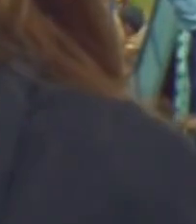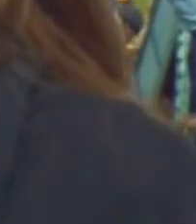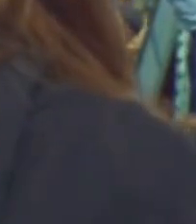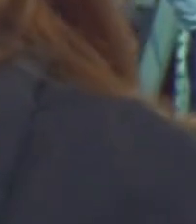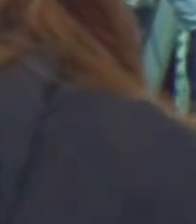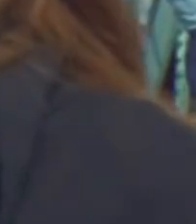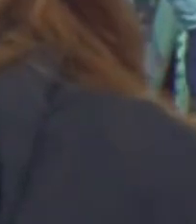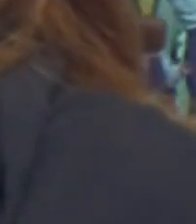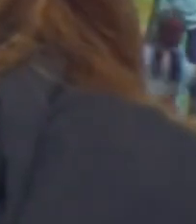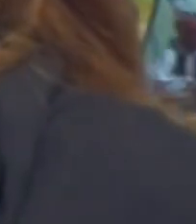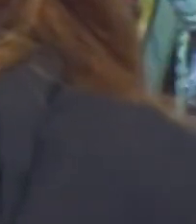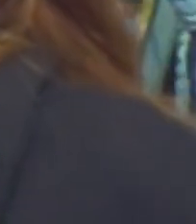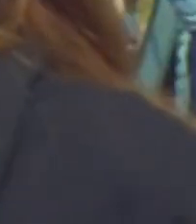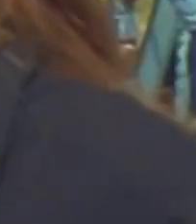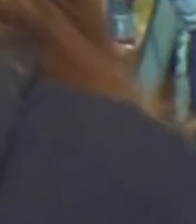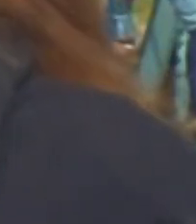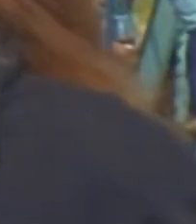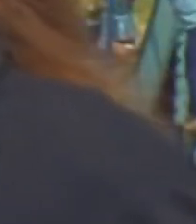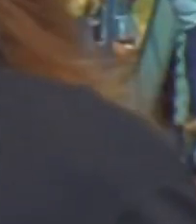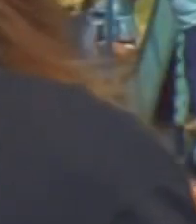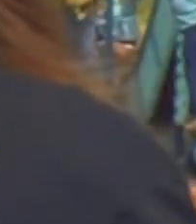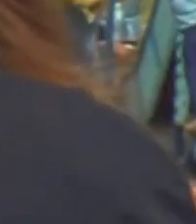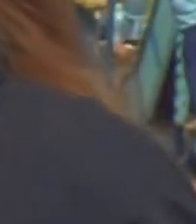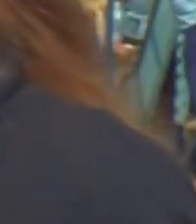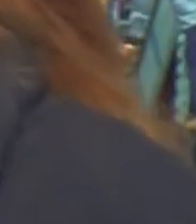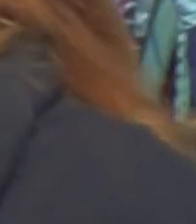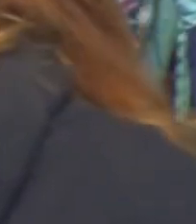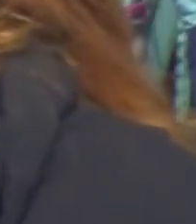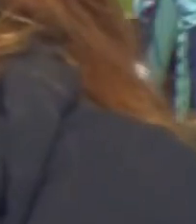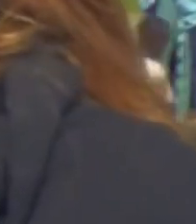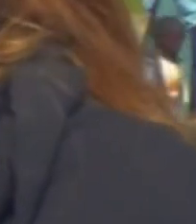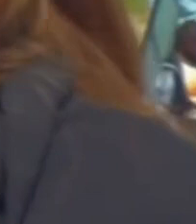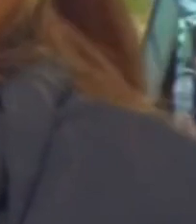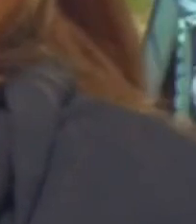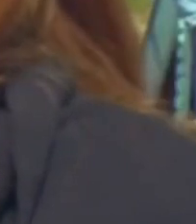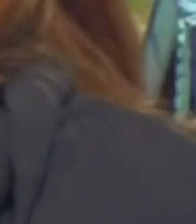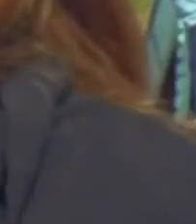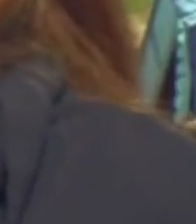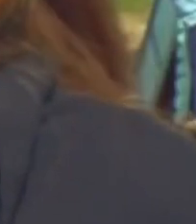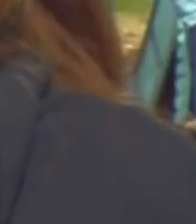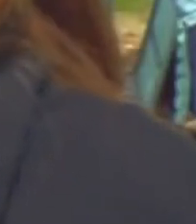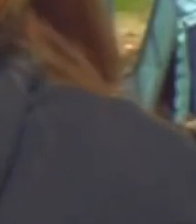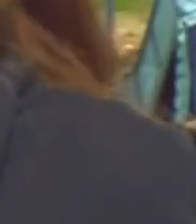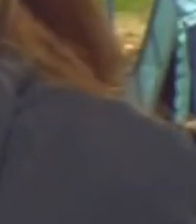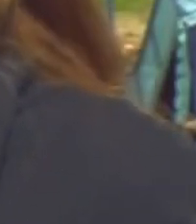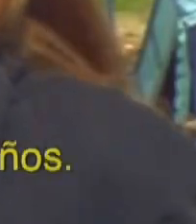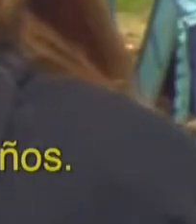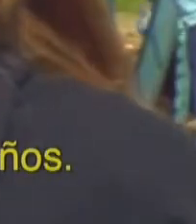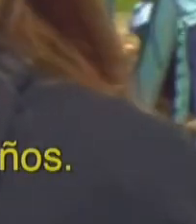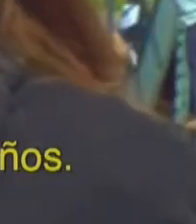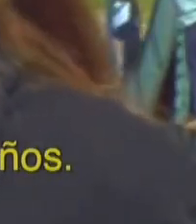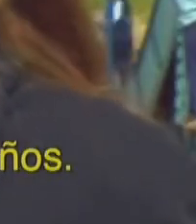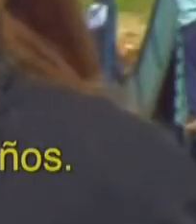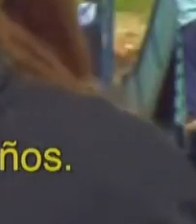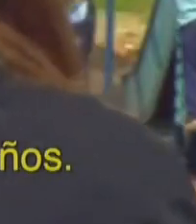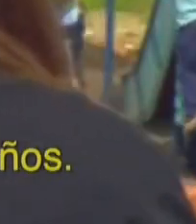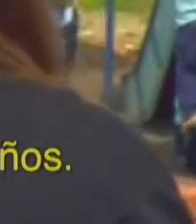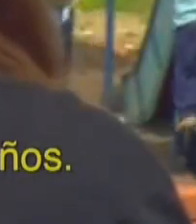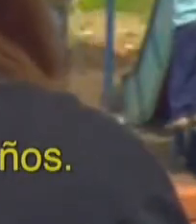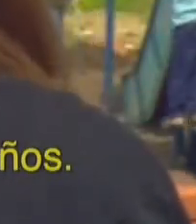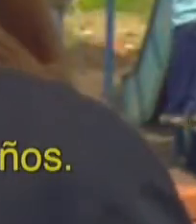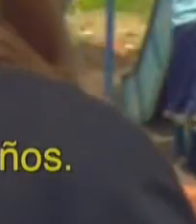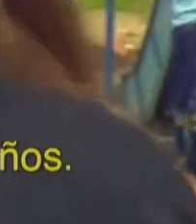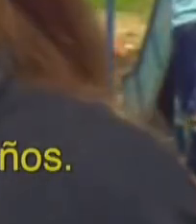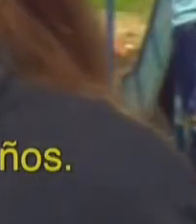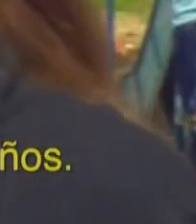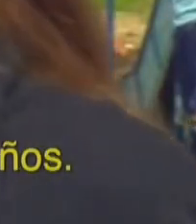healthy, that water. Then we took water from the government supply, but we also saw that it was not going to